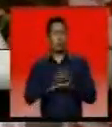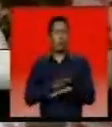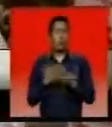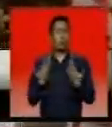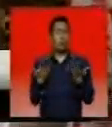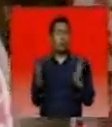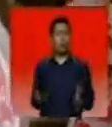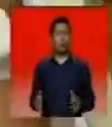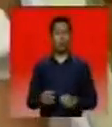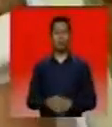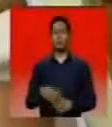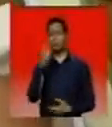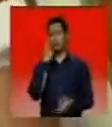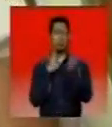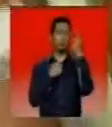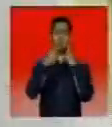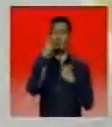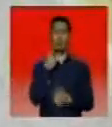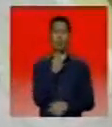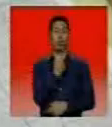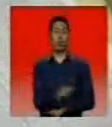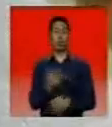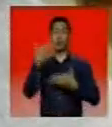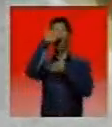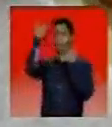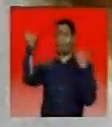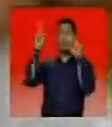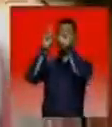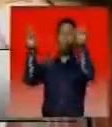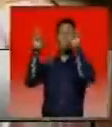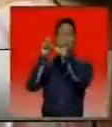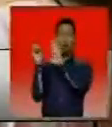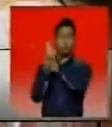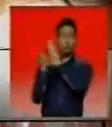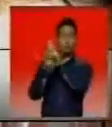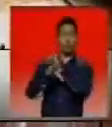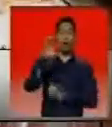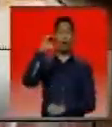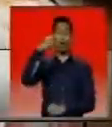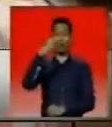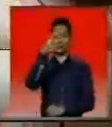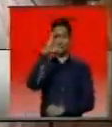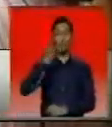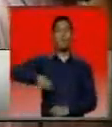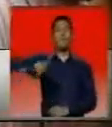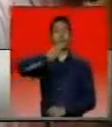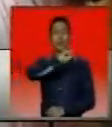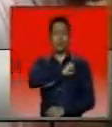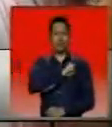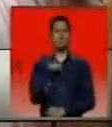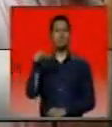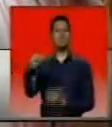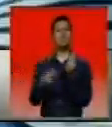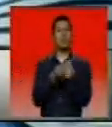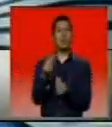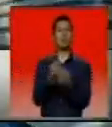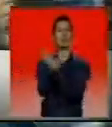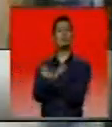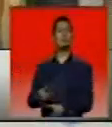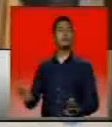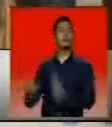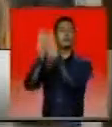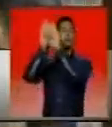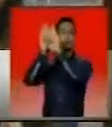Sonia Mafla dice que ha sido estafada por la empresa de paquetería OGC, con sede en Madrid, España, que clausuró hace pocos días,